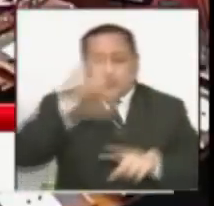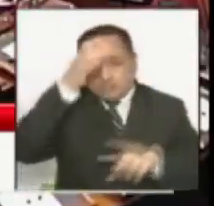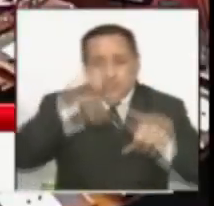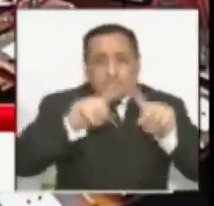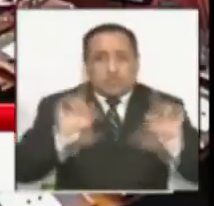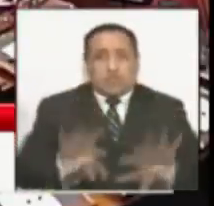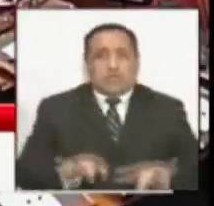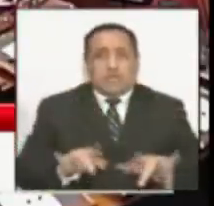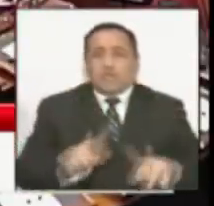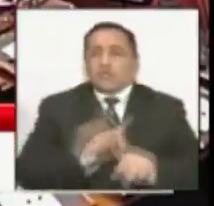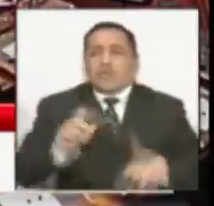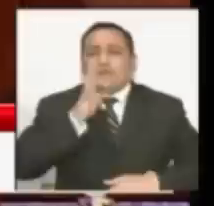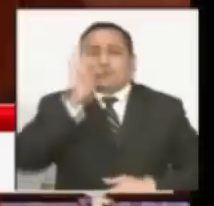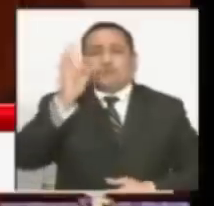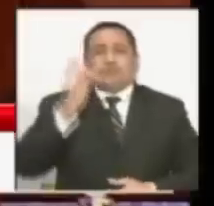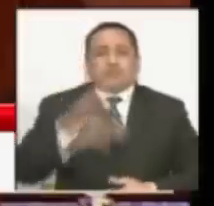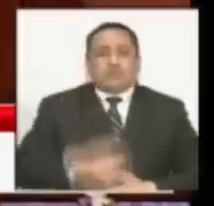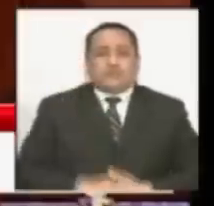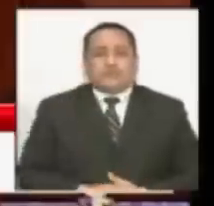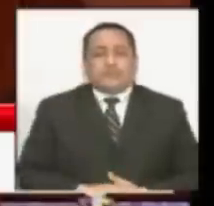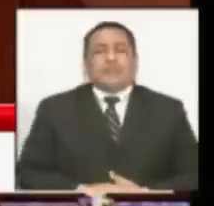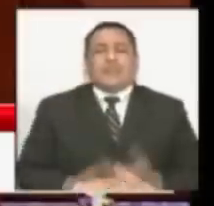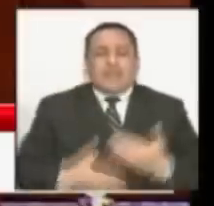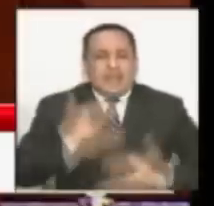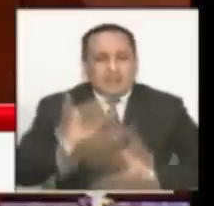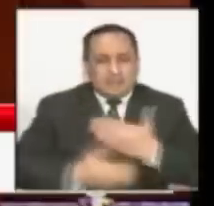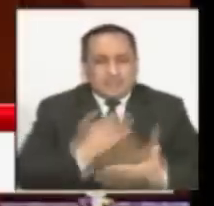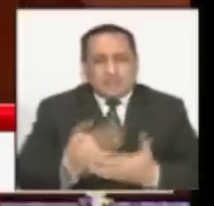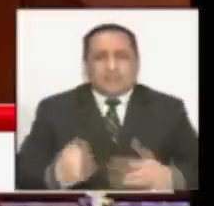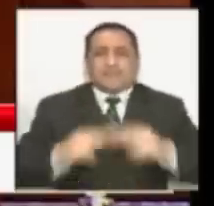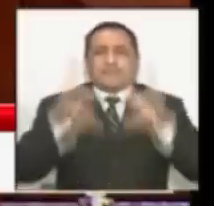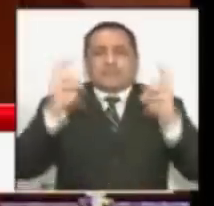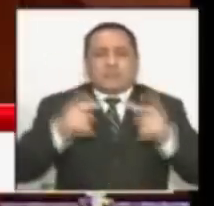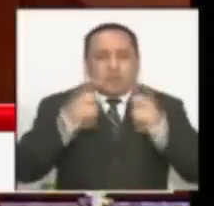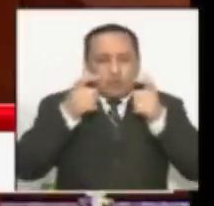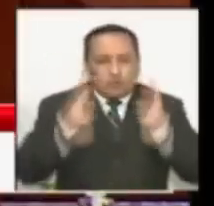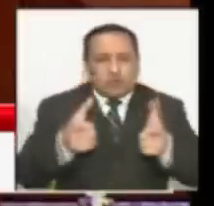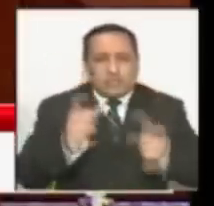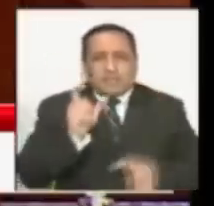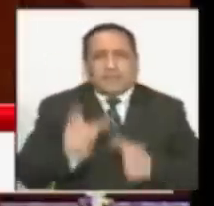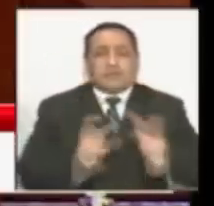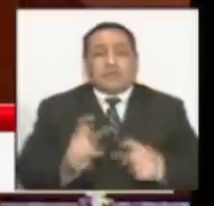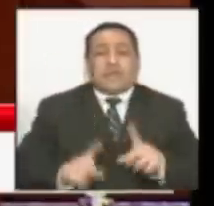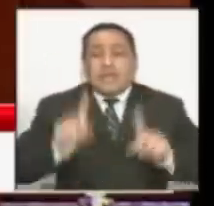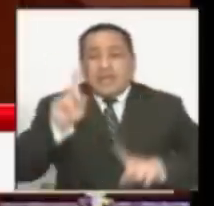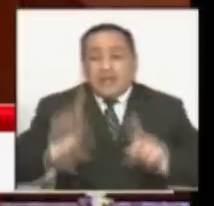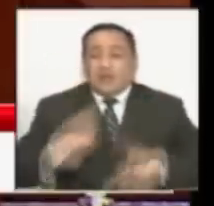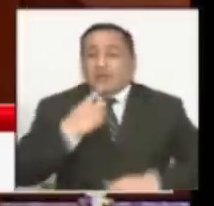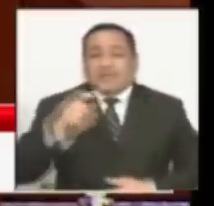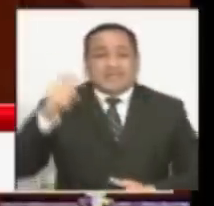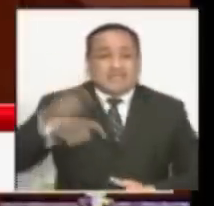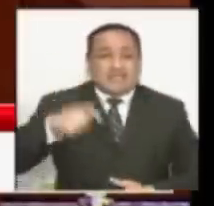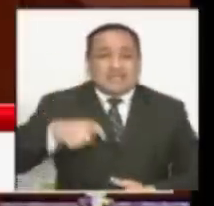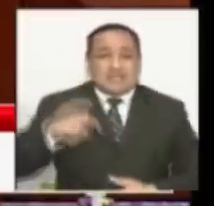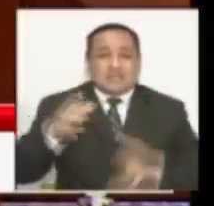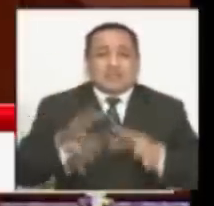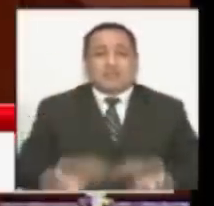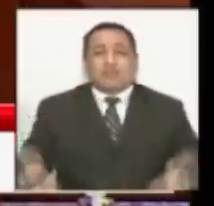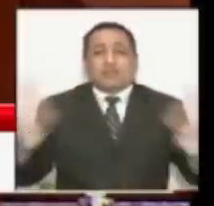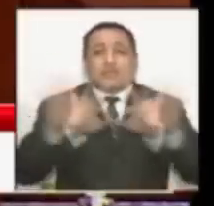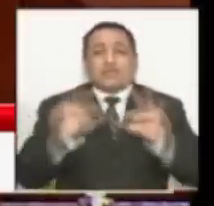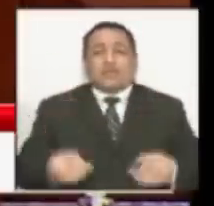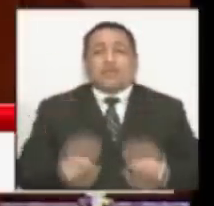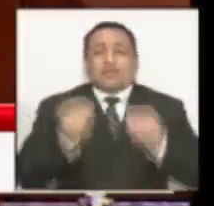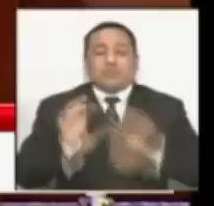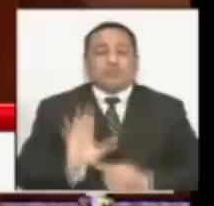no hay futuro. Actuaremos también en el ámbito de seguridad ciudadana, algo que es extremadamente importante,